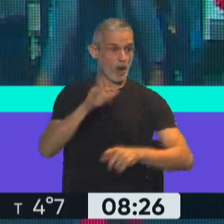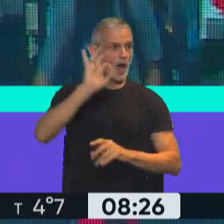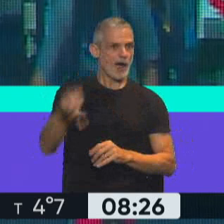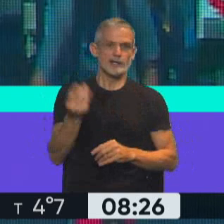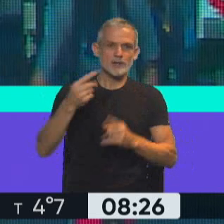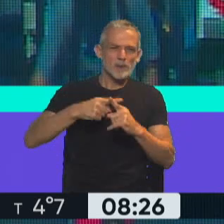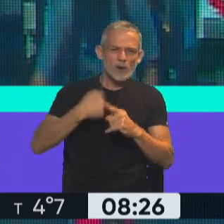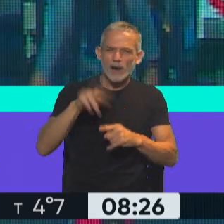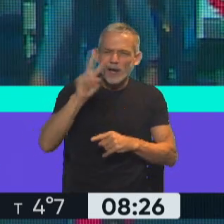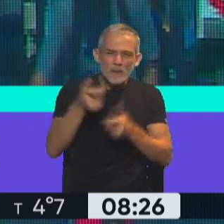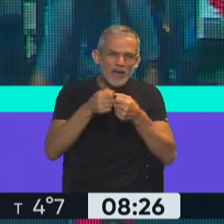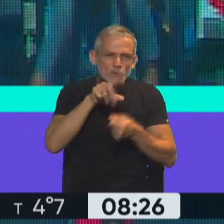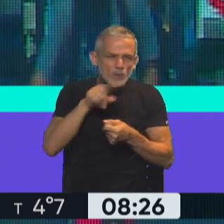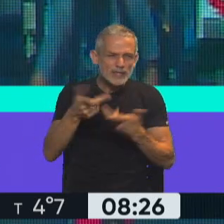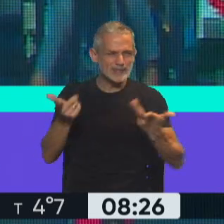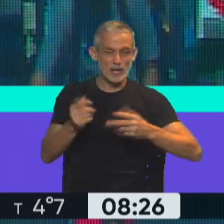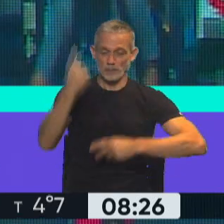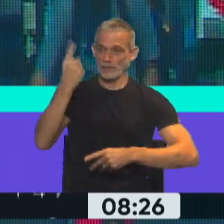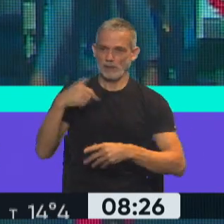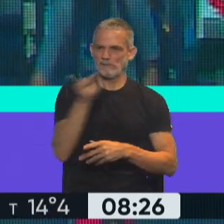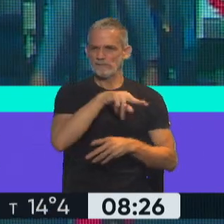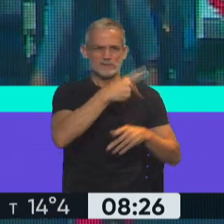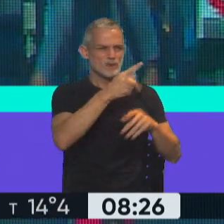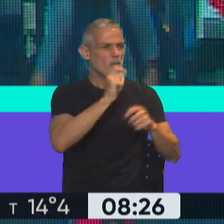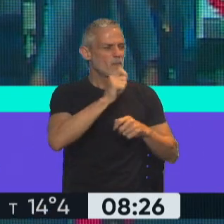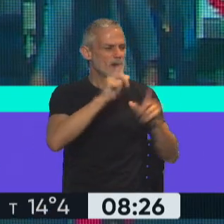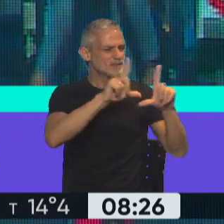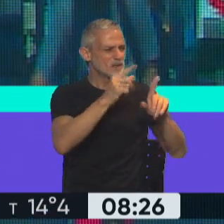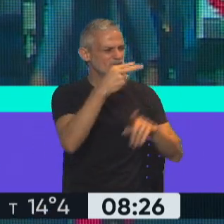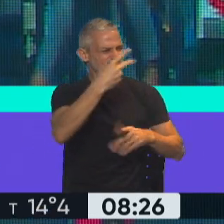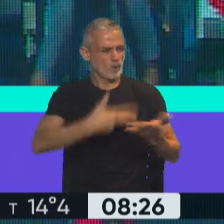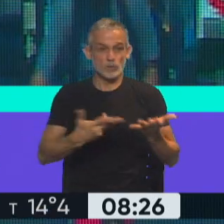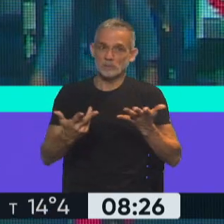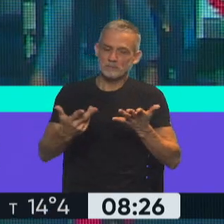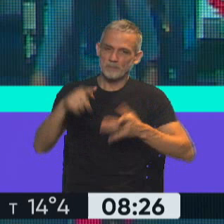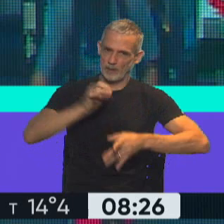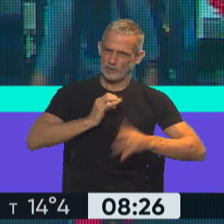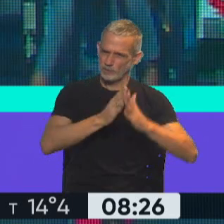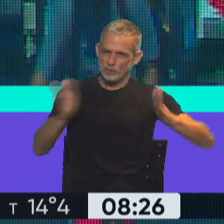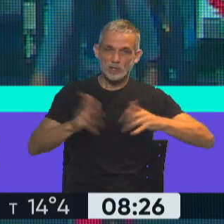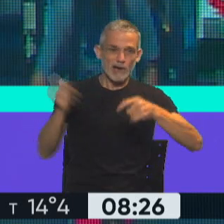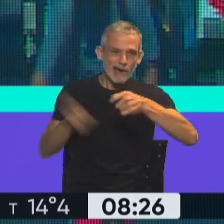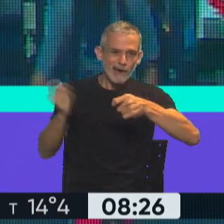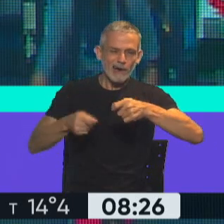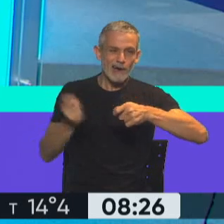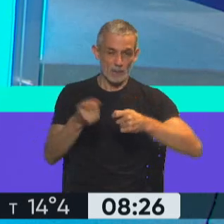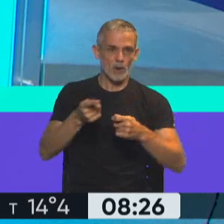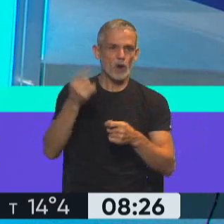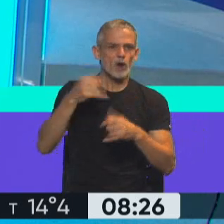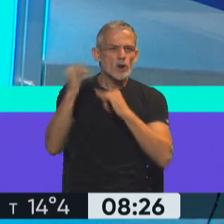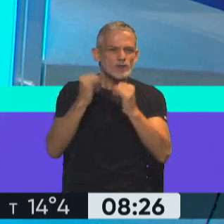primero por lo que ve ahora en Twitter, ¿no? Incluso en estos años se han convocado incluso cacerolazos en base a fake news,